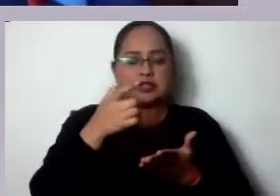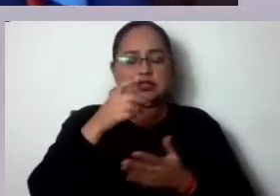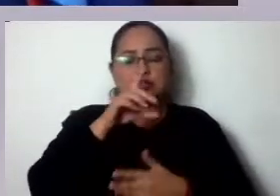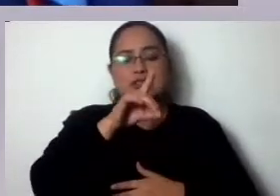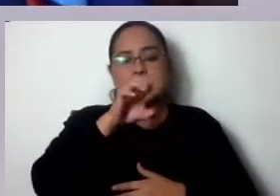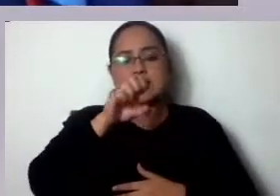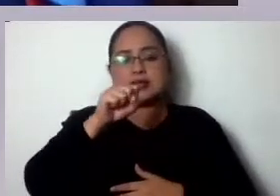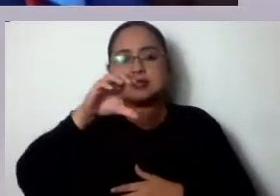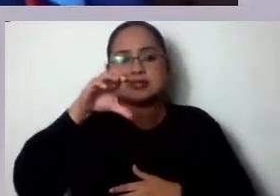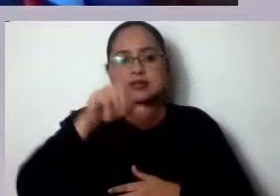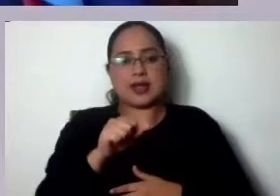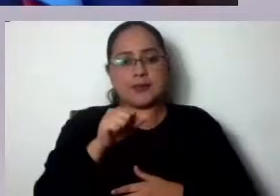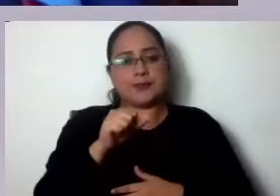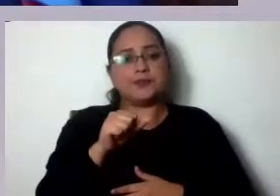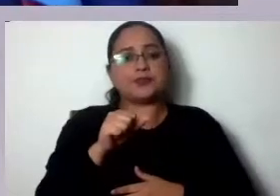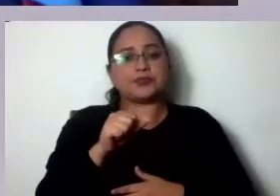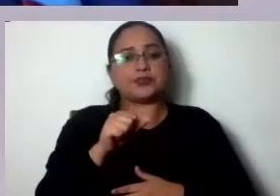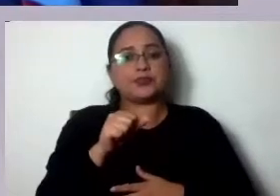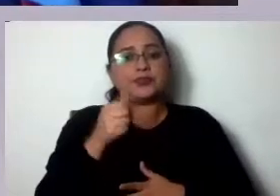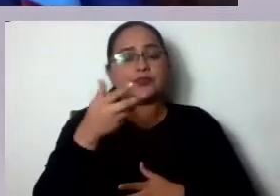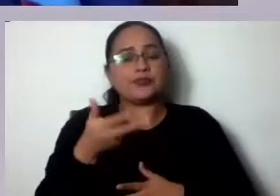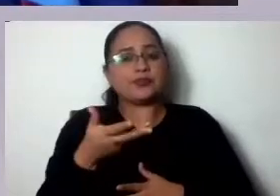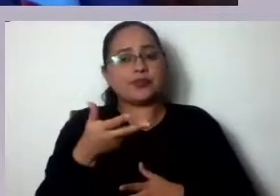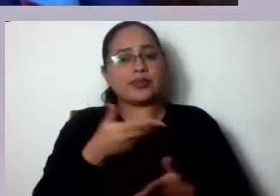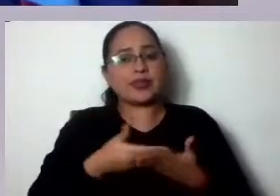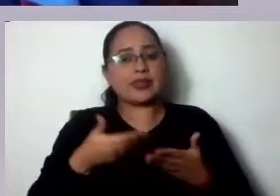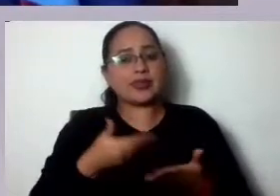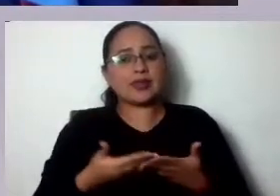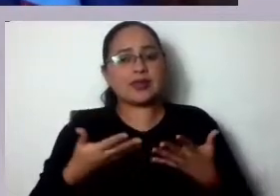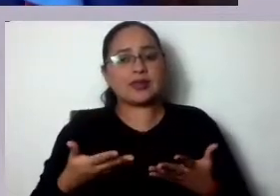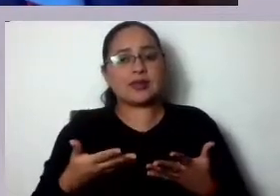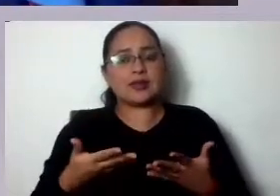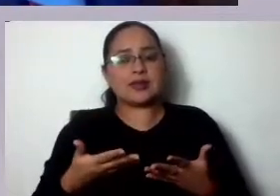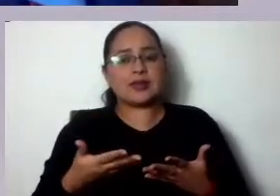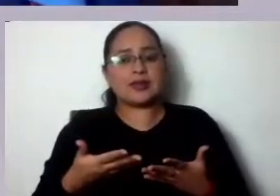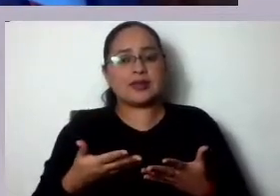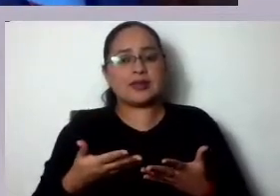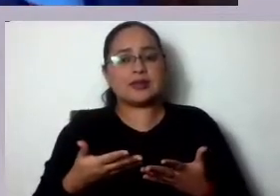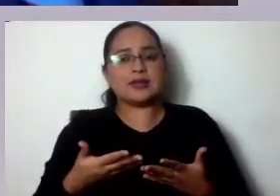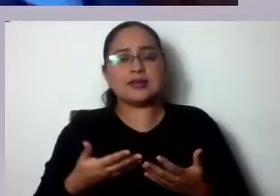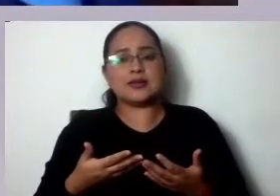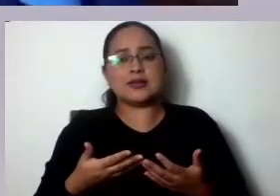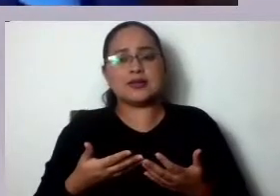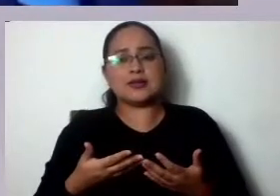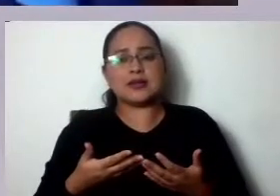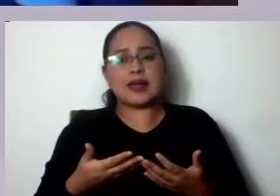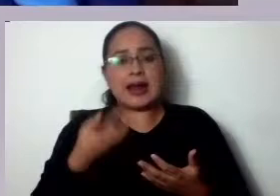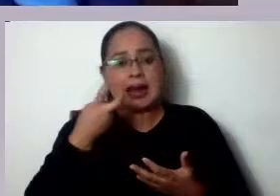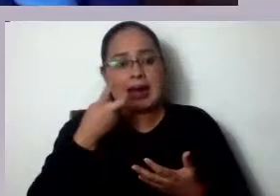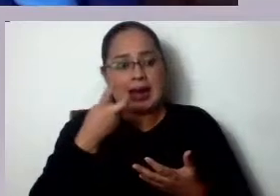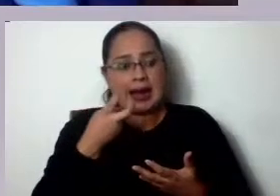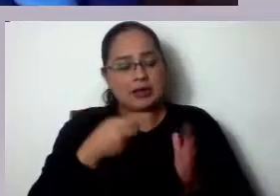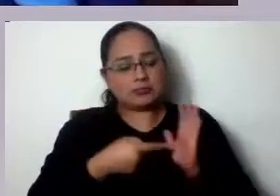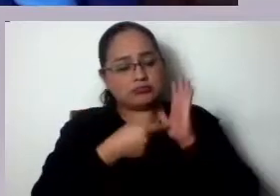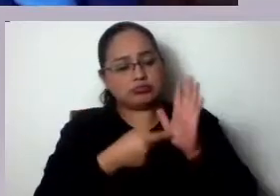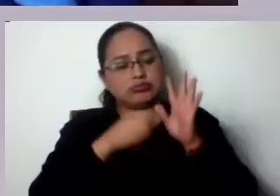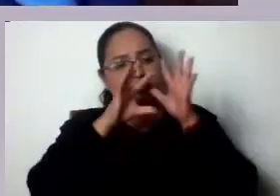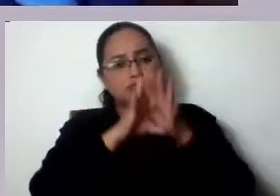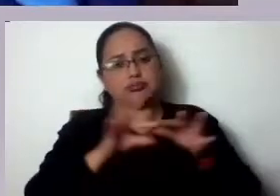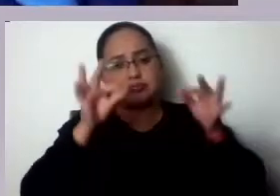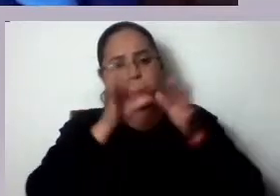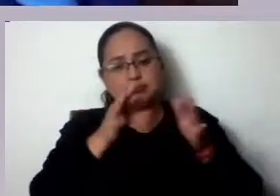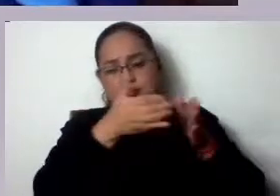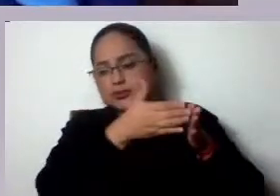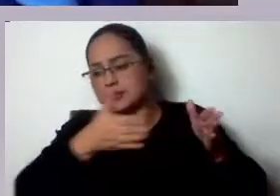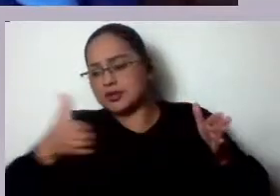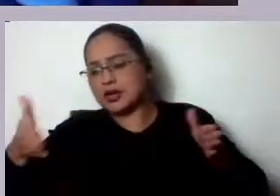culturales y ambientales último pasivo este está y vamos a este panorama que nos ha dado en relación con las